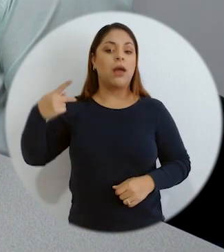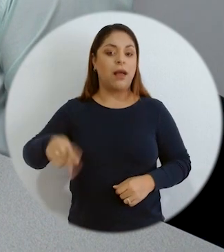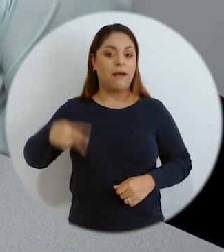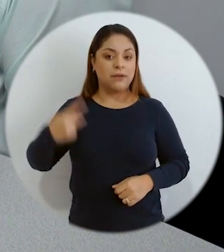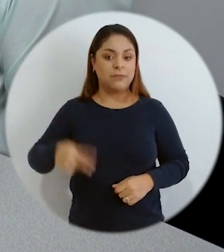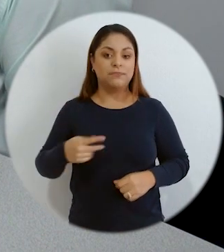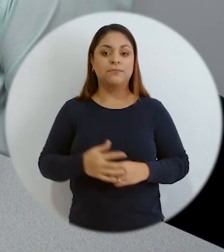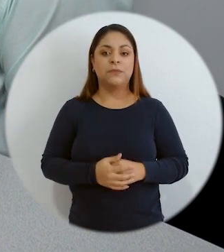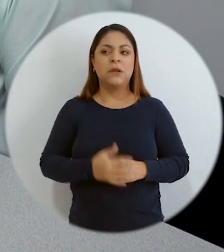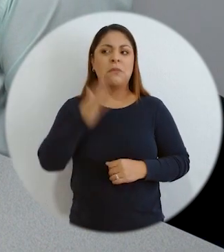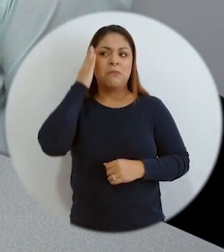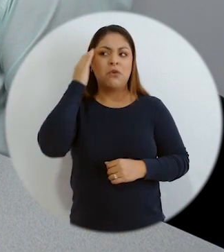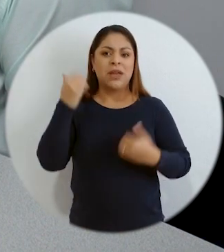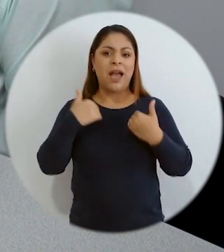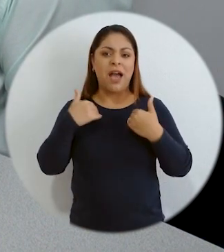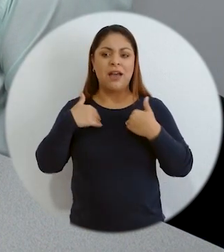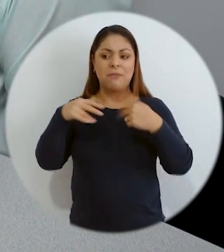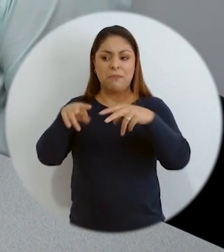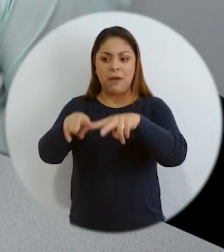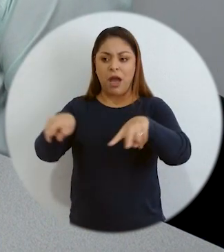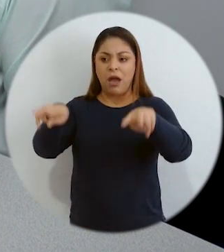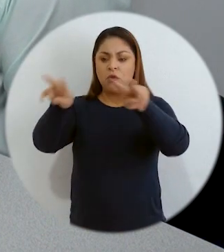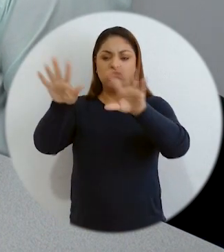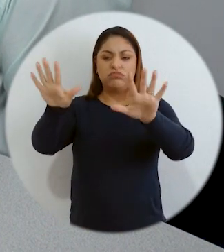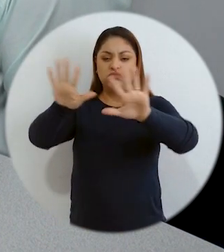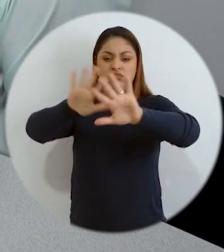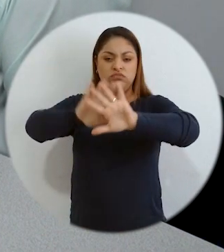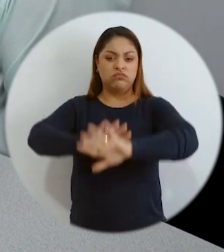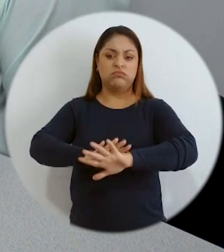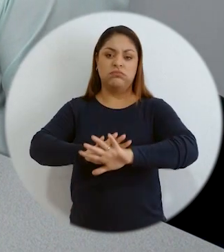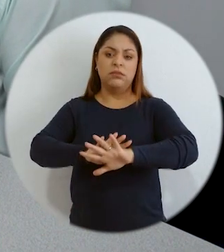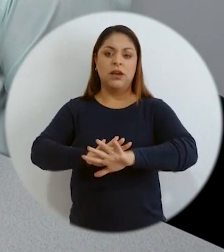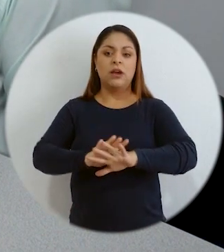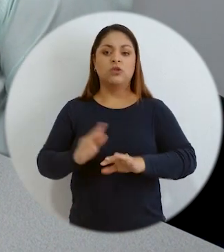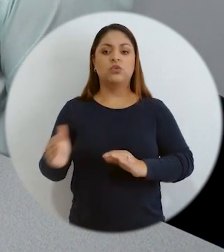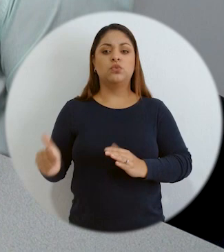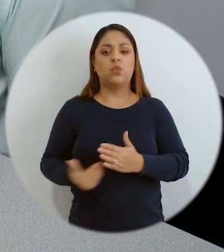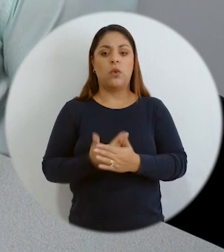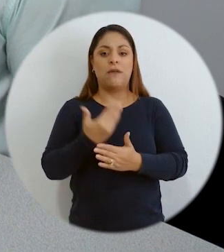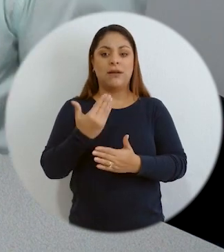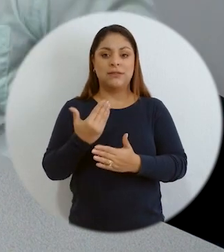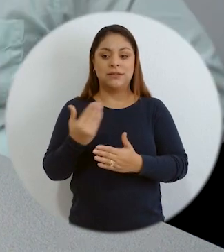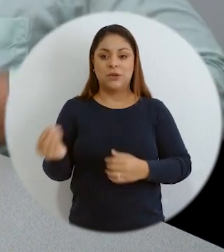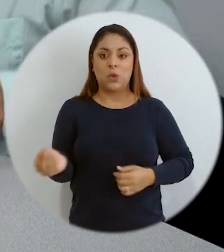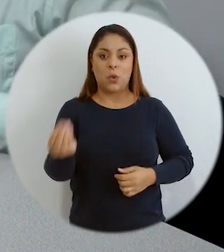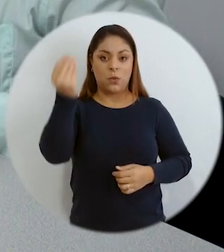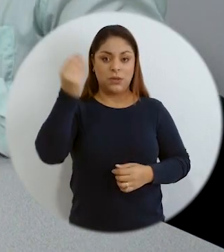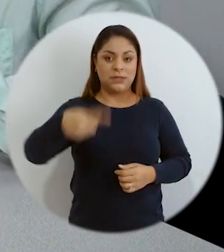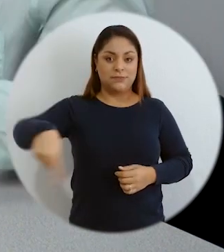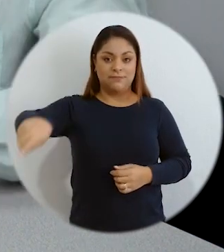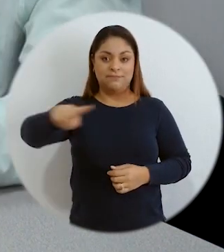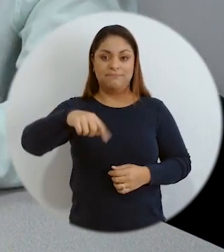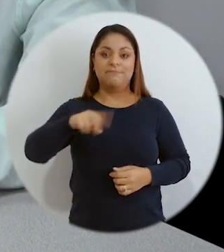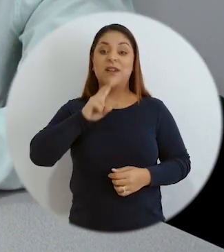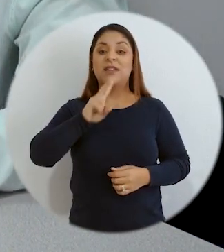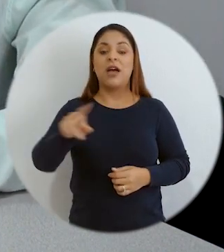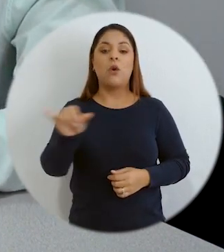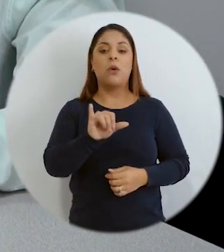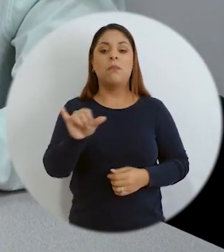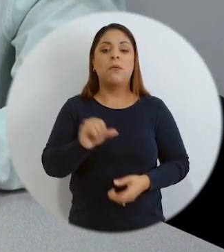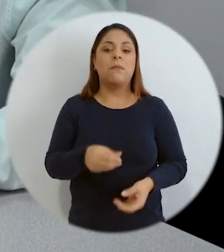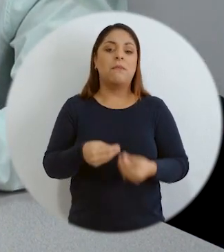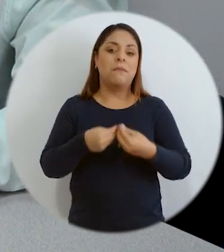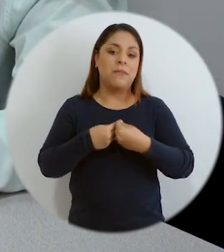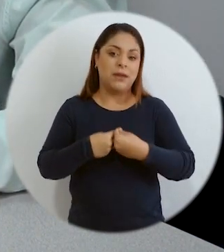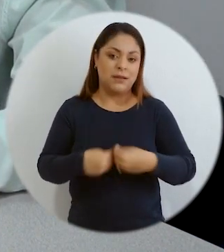se configuran nubarrones muy oscuros sobre las nuevas generaciones, ¿verdad? Así es. Hablan de una posibilidad real de una nueva